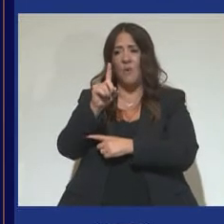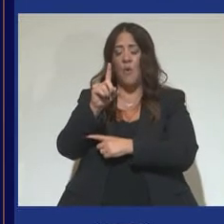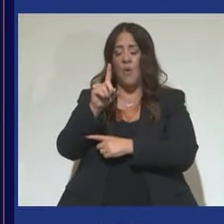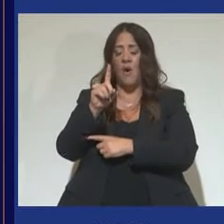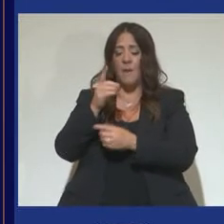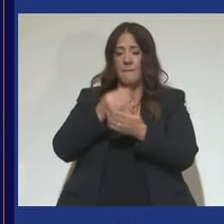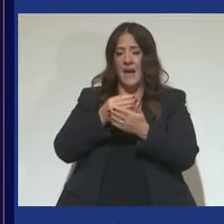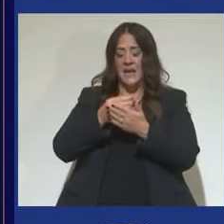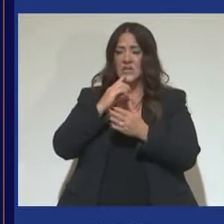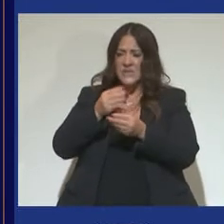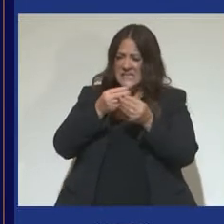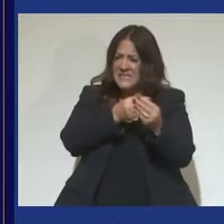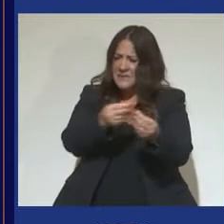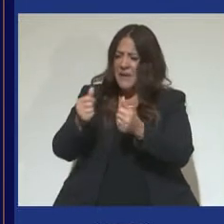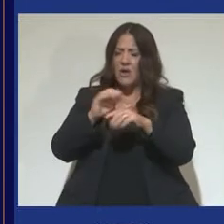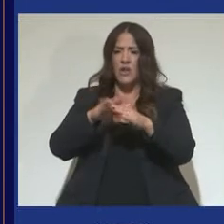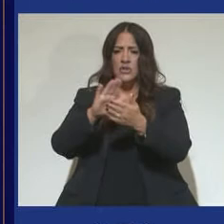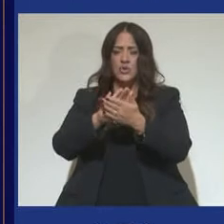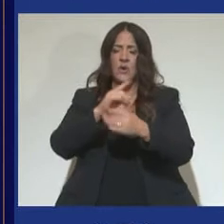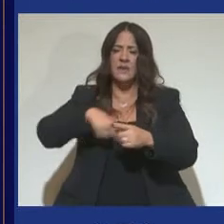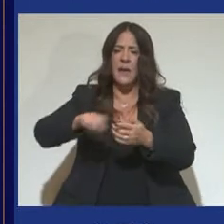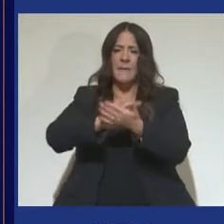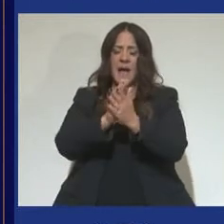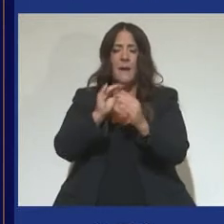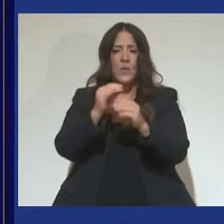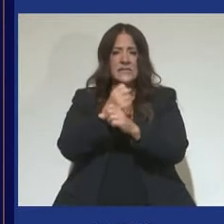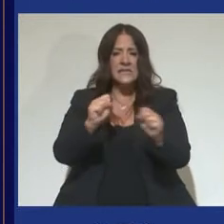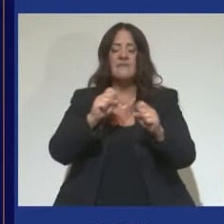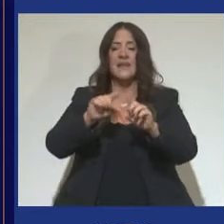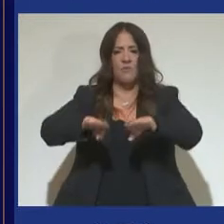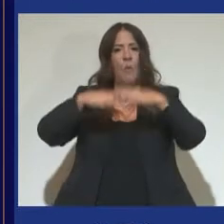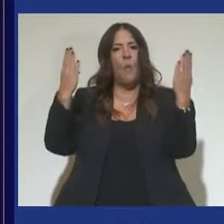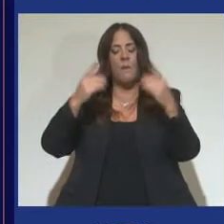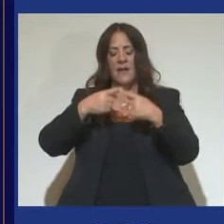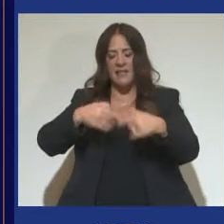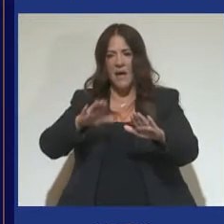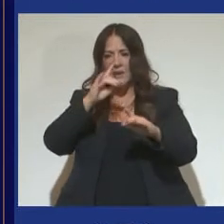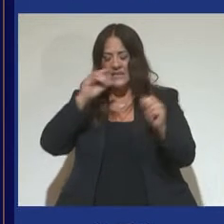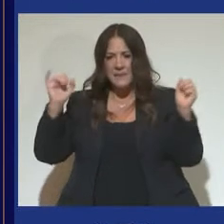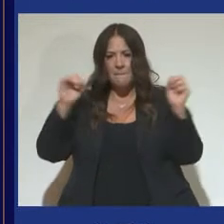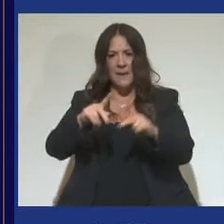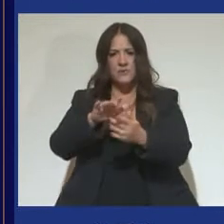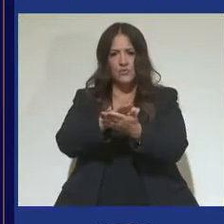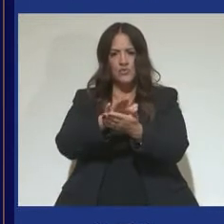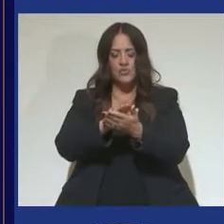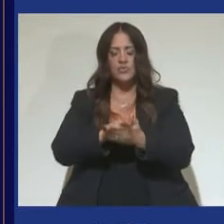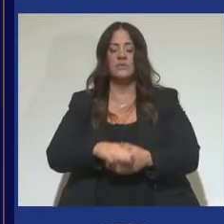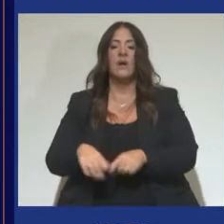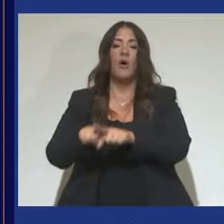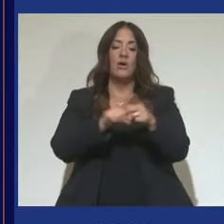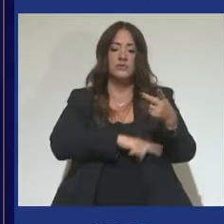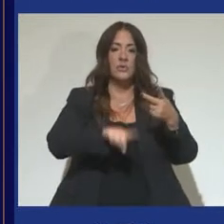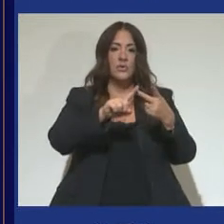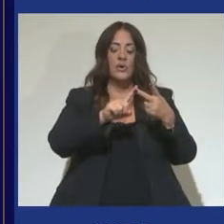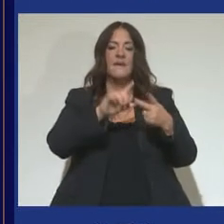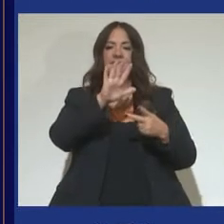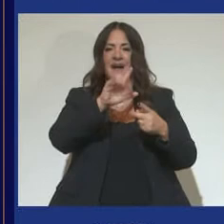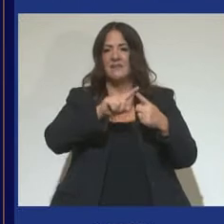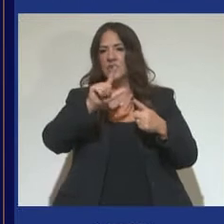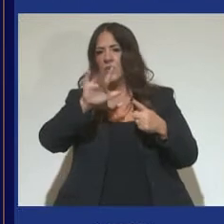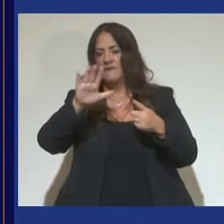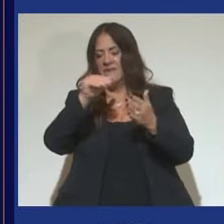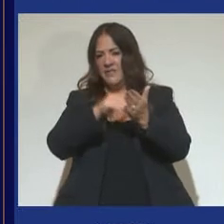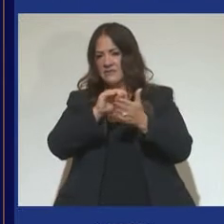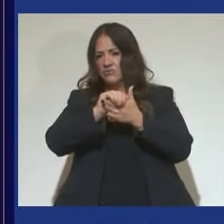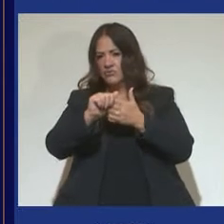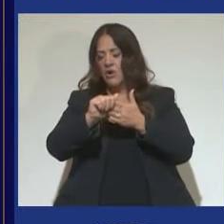destrucción en persona para invertir esos 575 millones de dólares en esos premios para pequeñas empresas